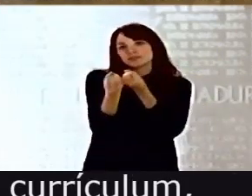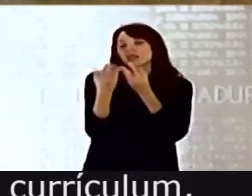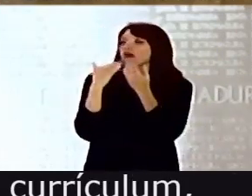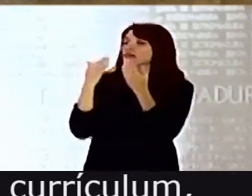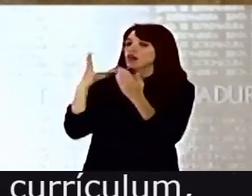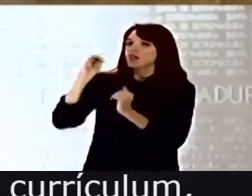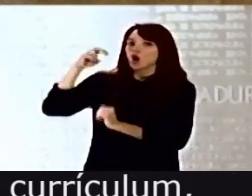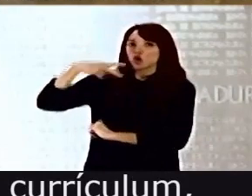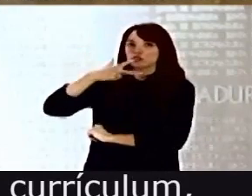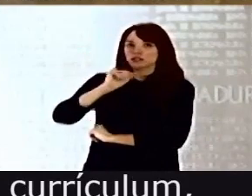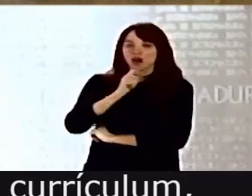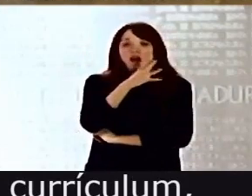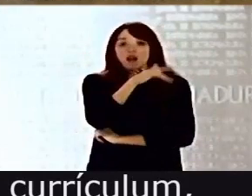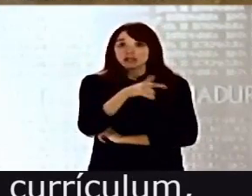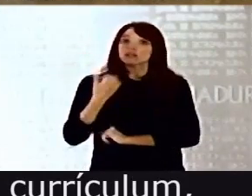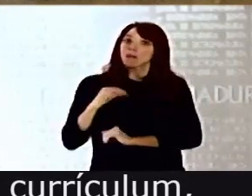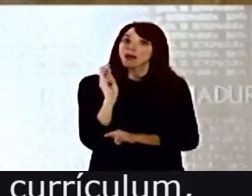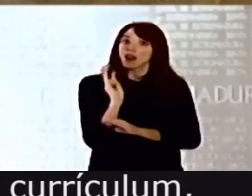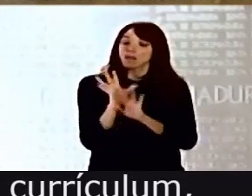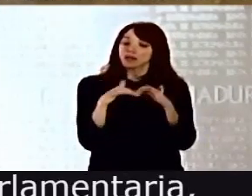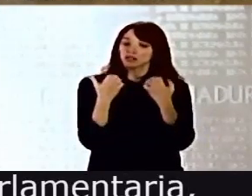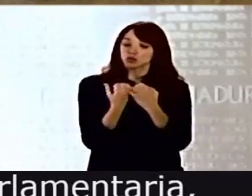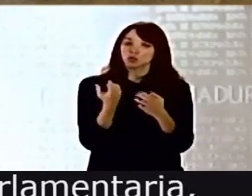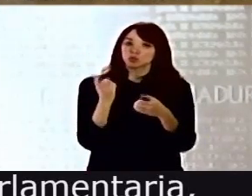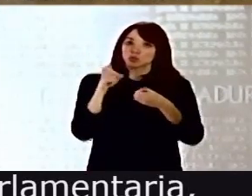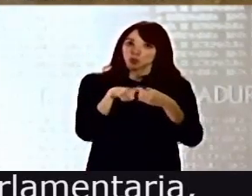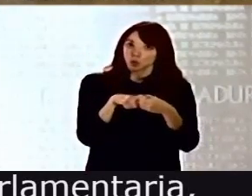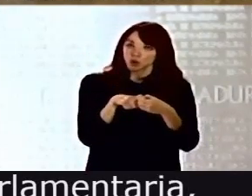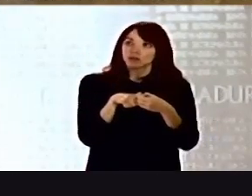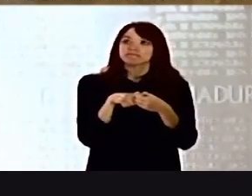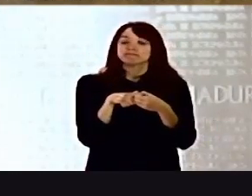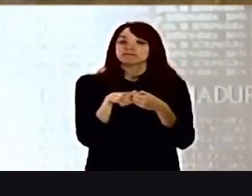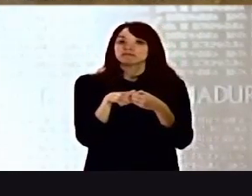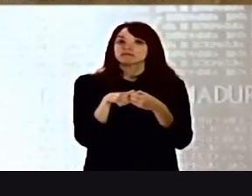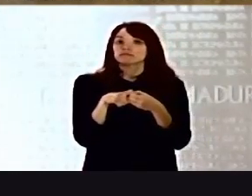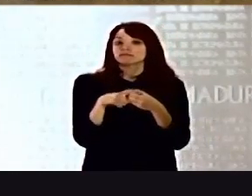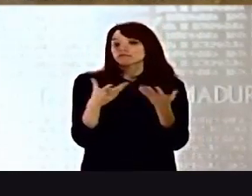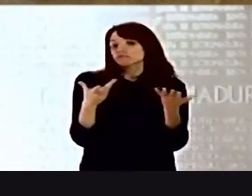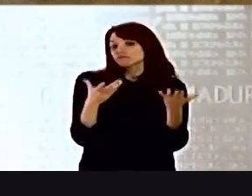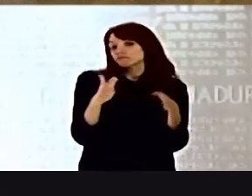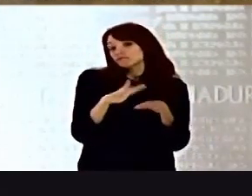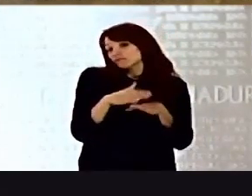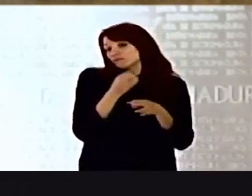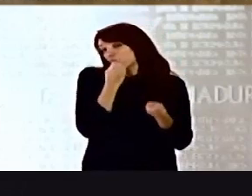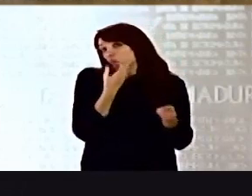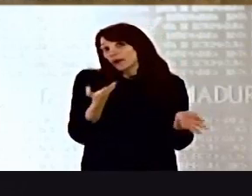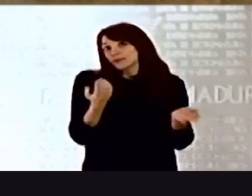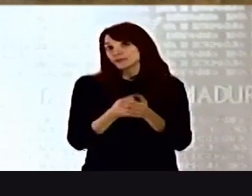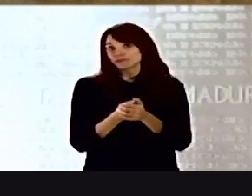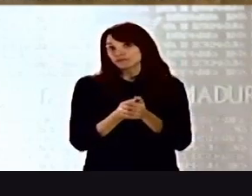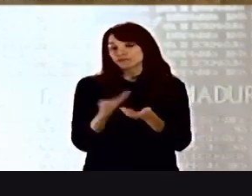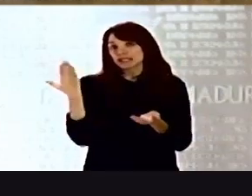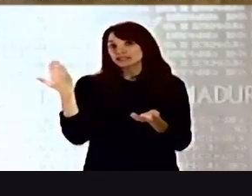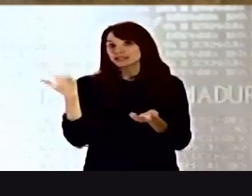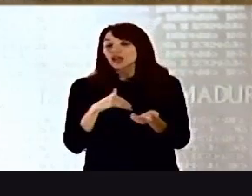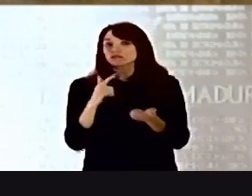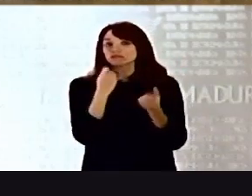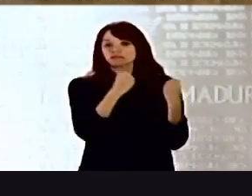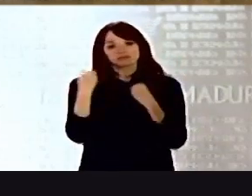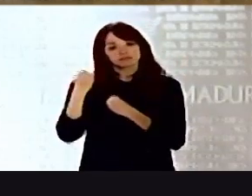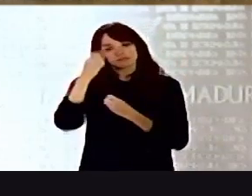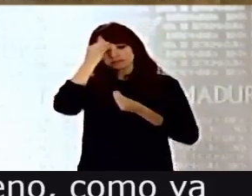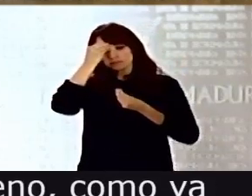ha comparecido en sede parlamentaria para, bueno, como ya ha decidido esta Administración, que